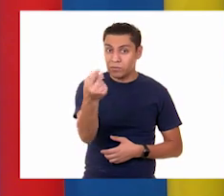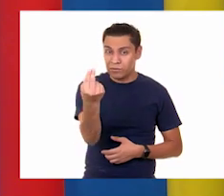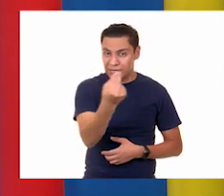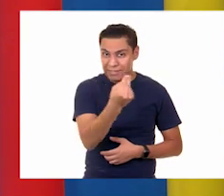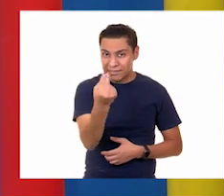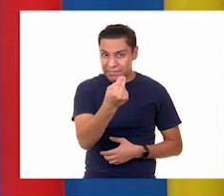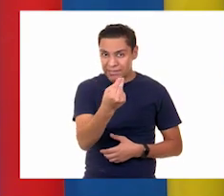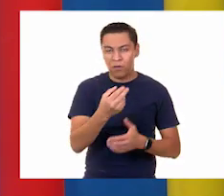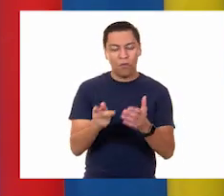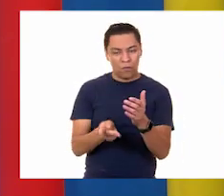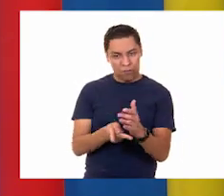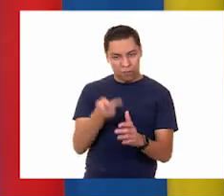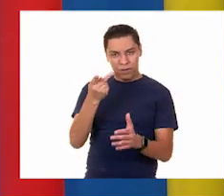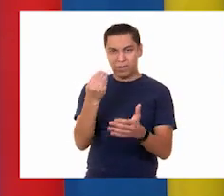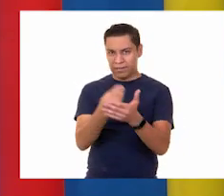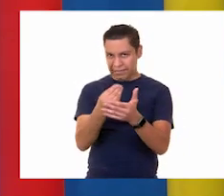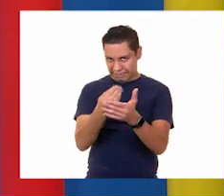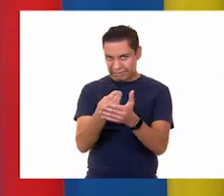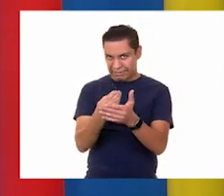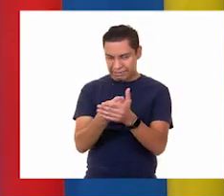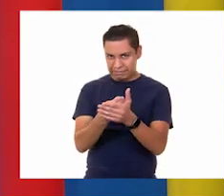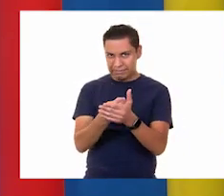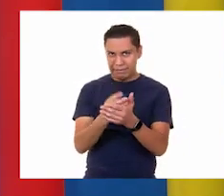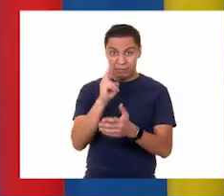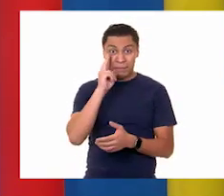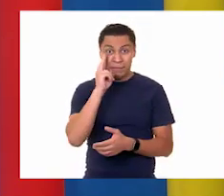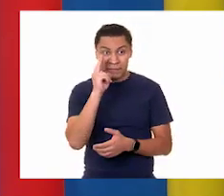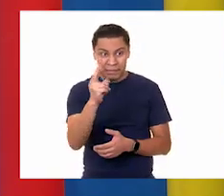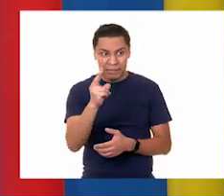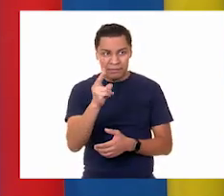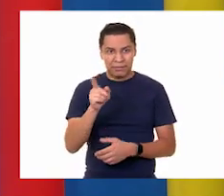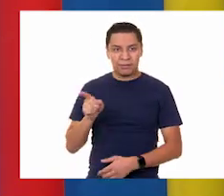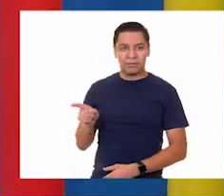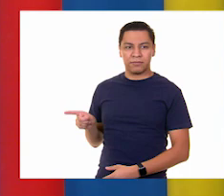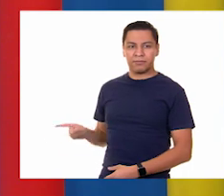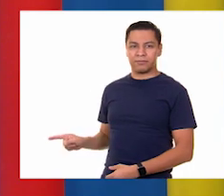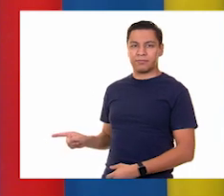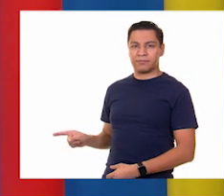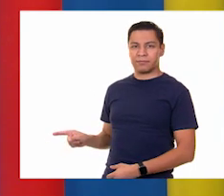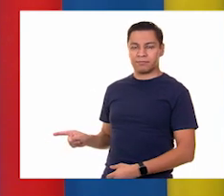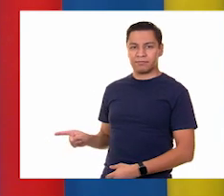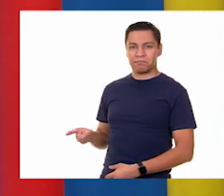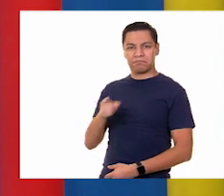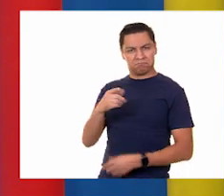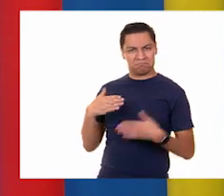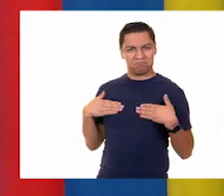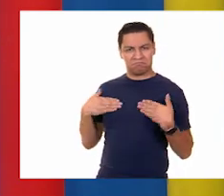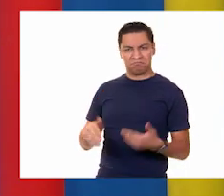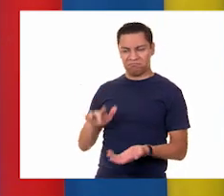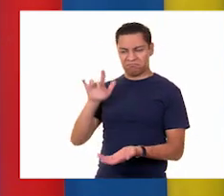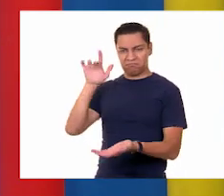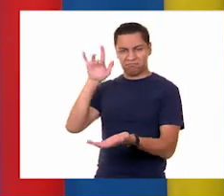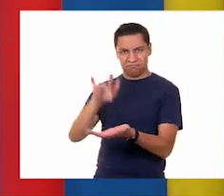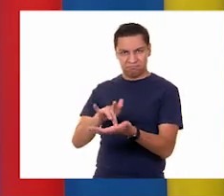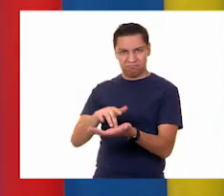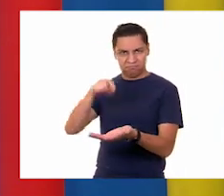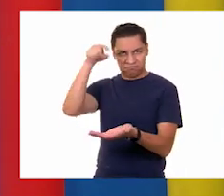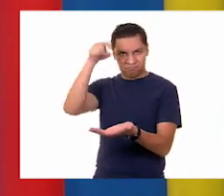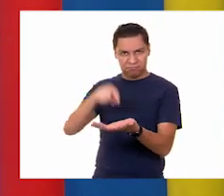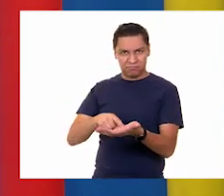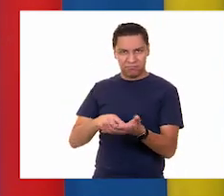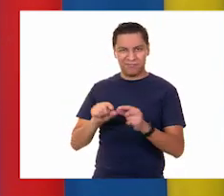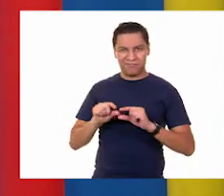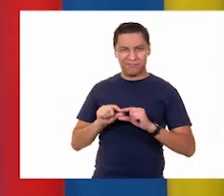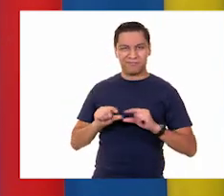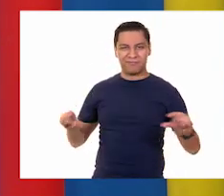interesan en ver nuevamente las clases de Aprende en Casa y contar con apoyos didácticos para la realización de las actividades, pueden acudir a